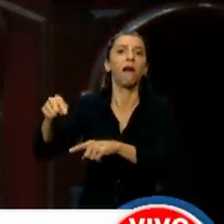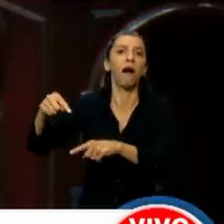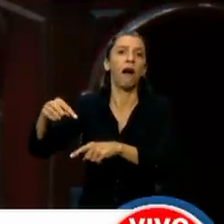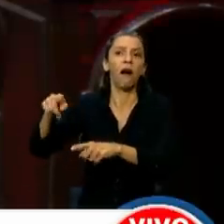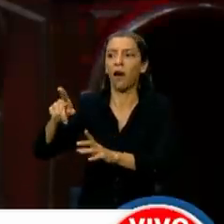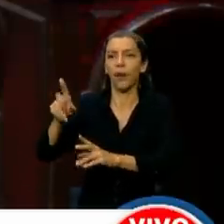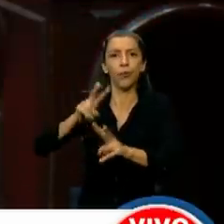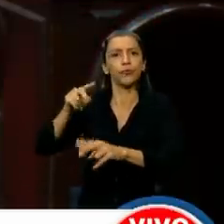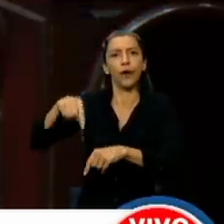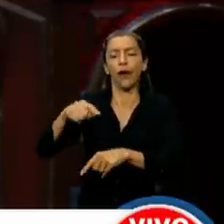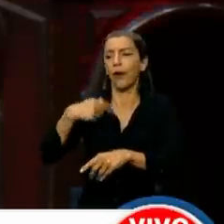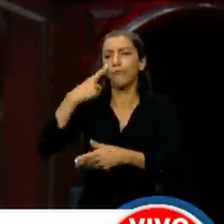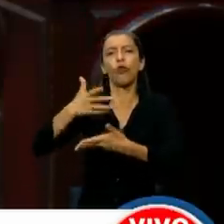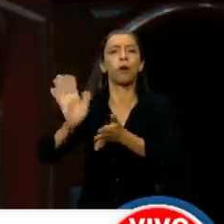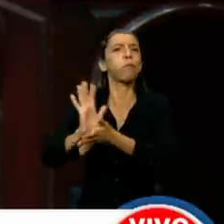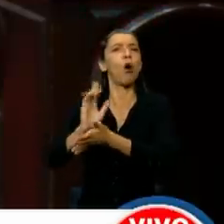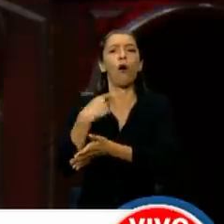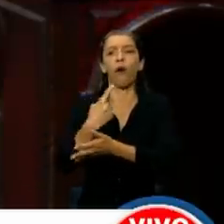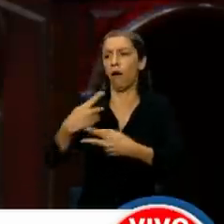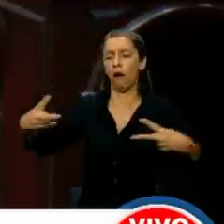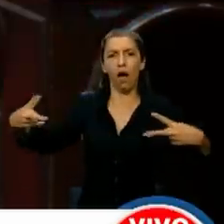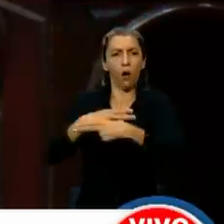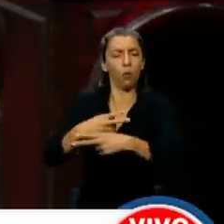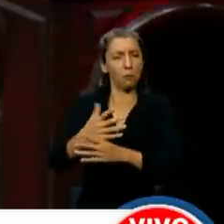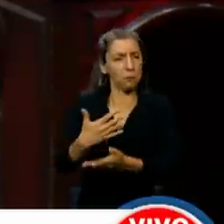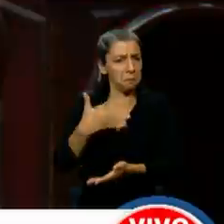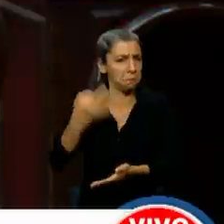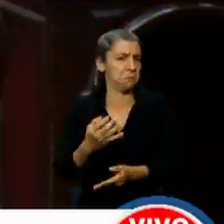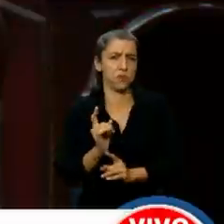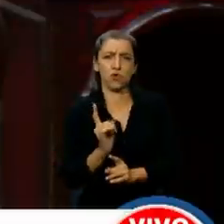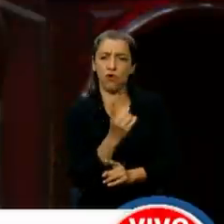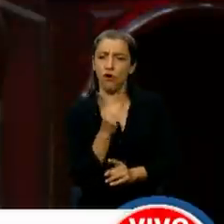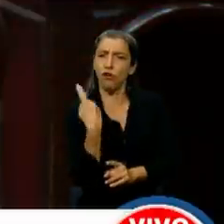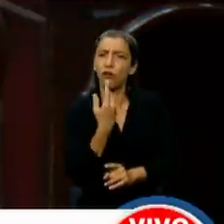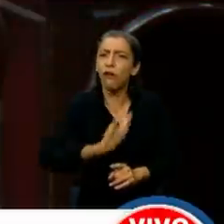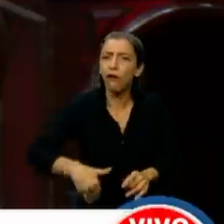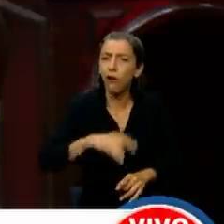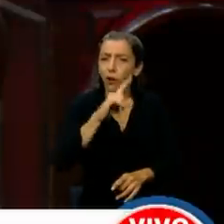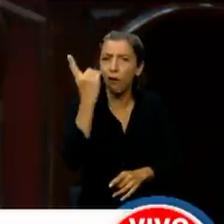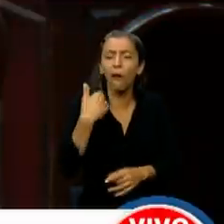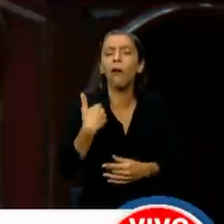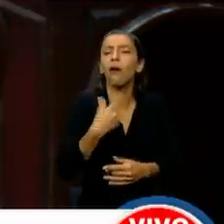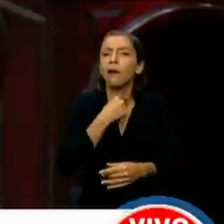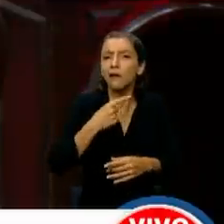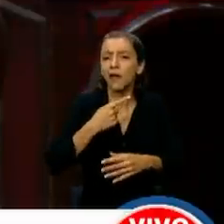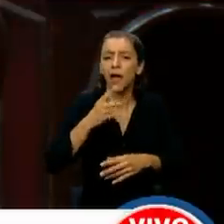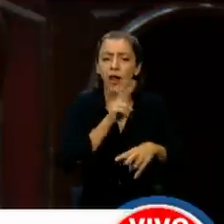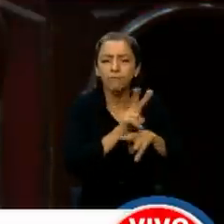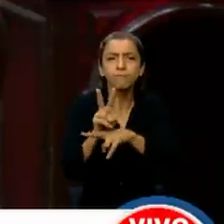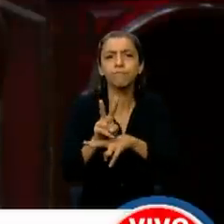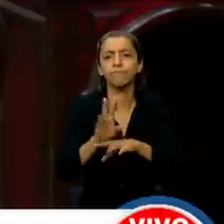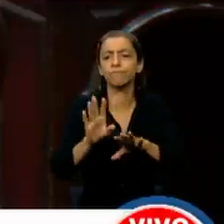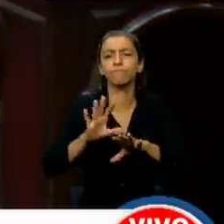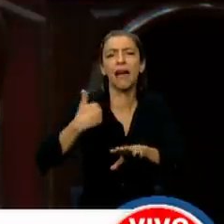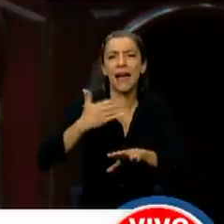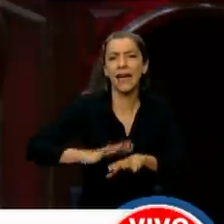señor presidente acá hay algunos que sueñan con una argentina para 15 millones de argentinos y todos sabemos cómo se sostiene una